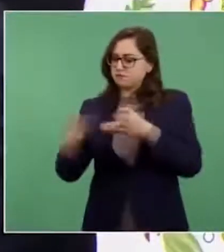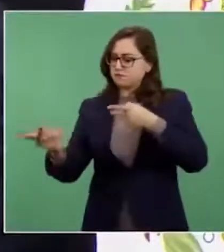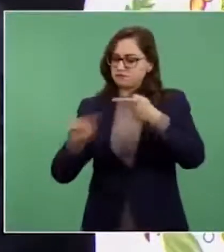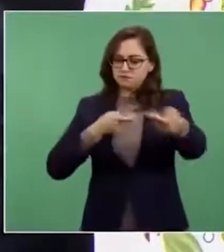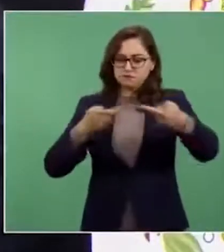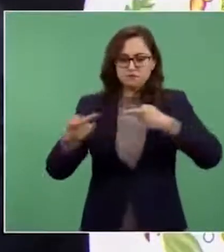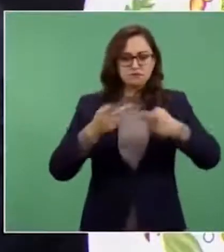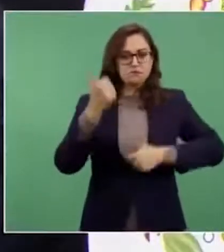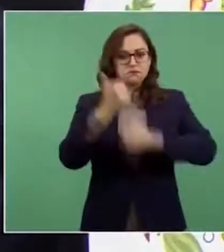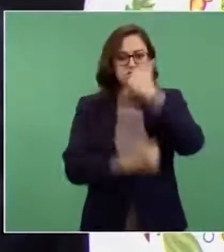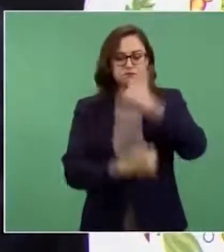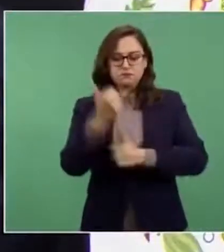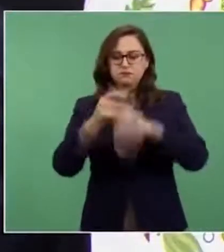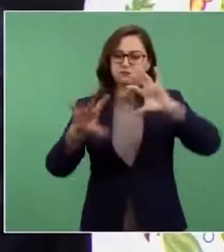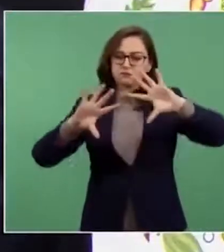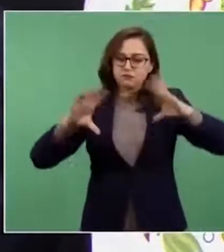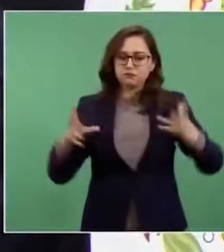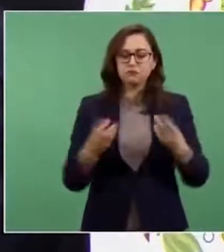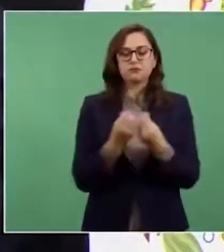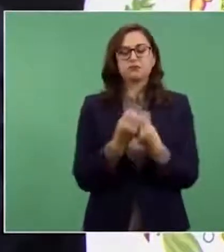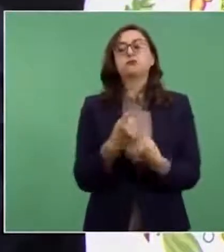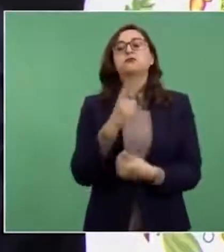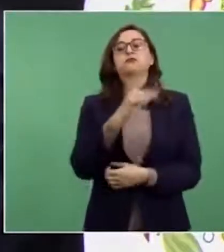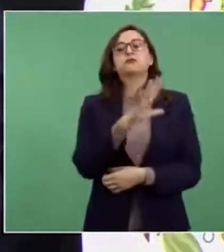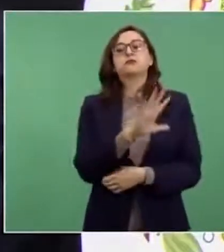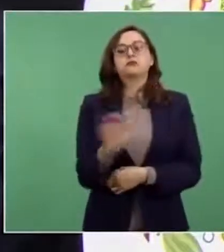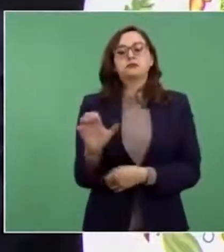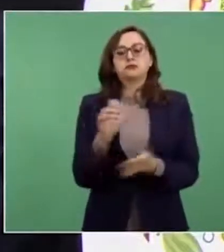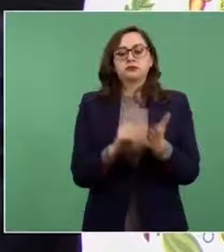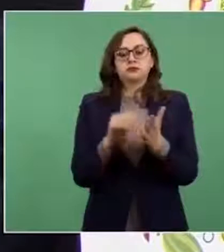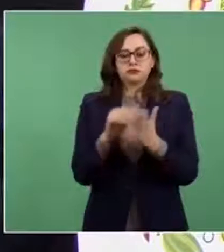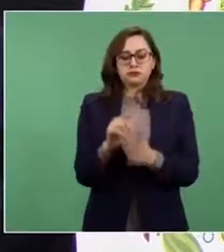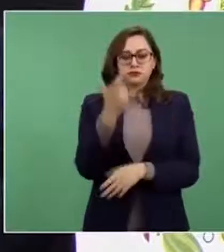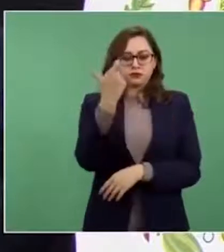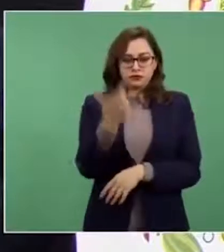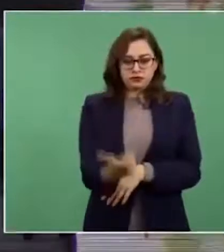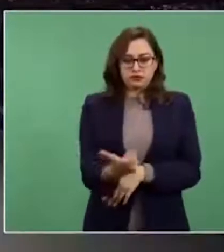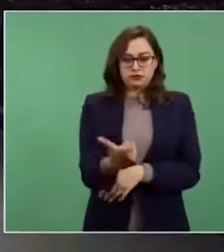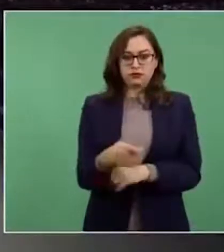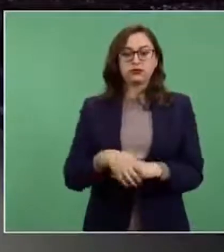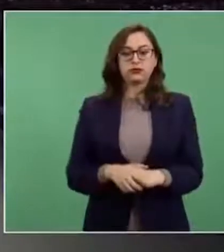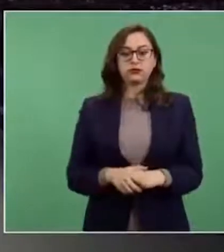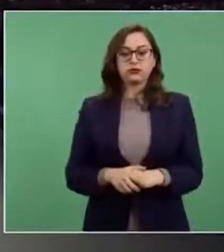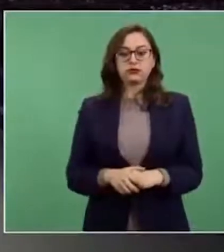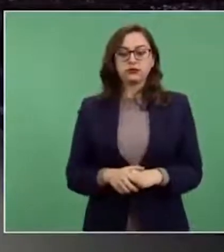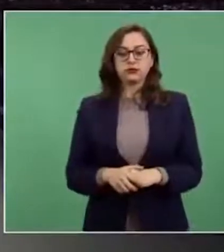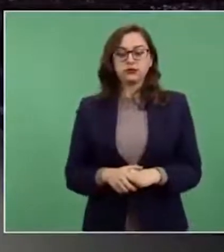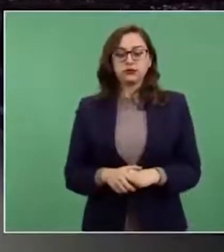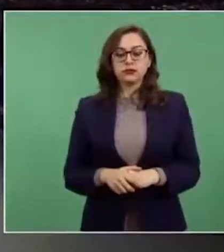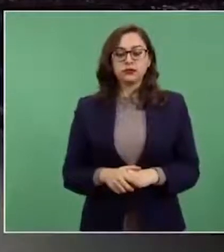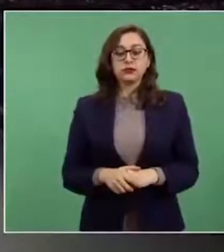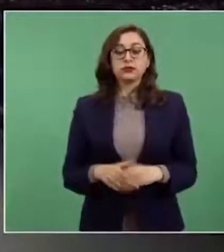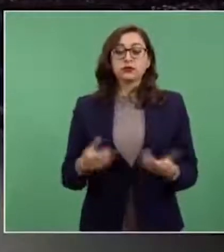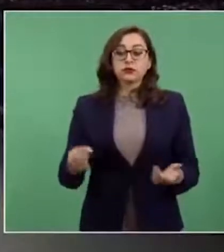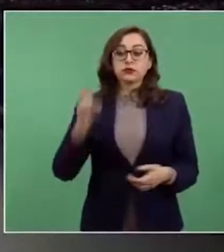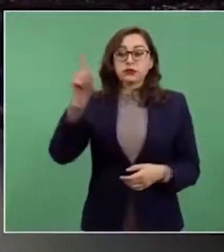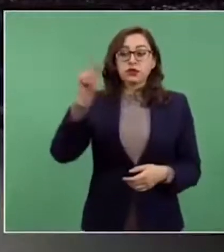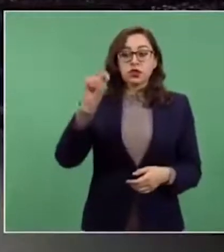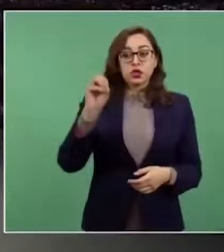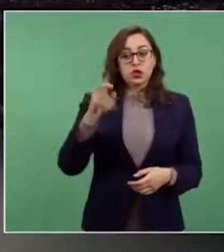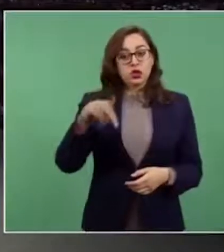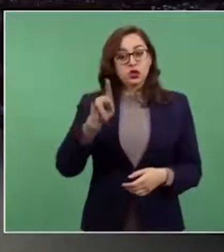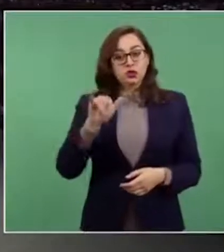preparación por un monto global de 500 millones de pesos. En las Olimpiadas de Tokio, los